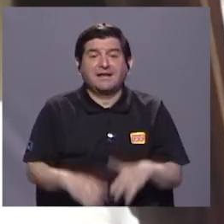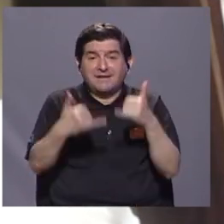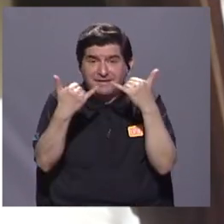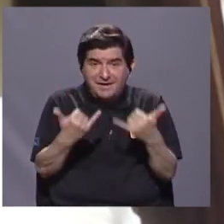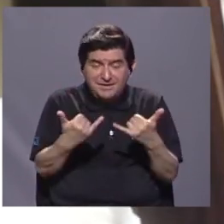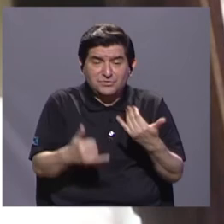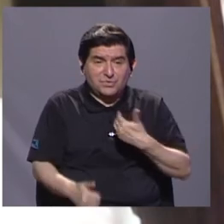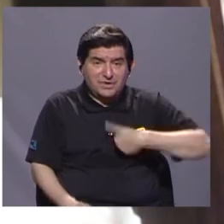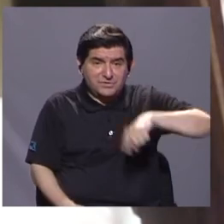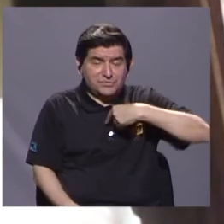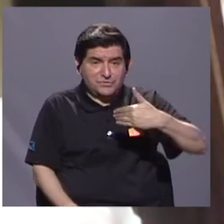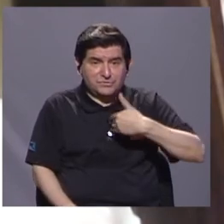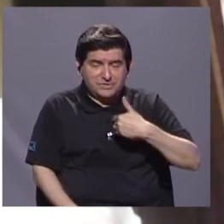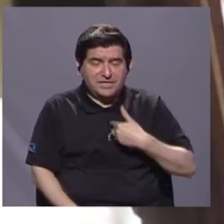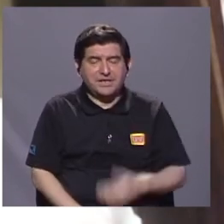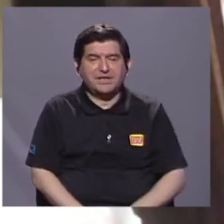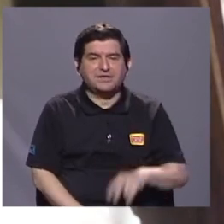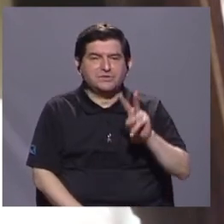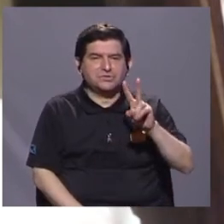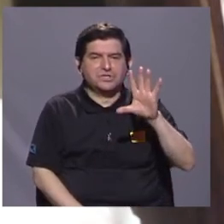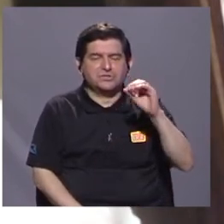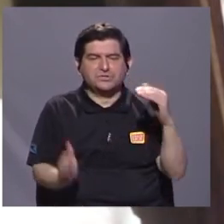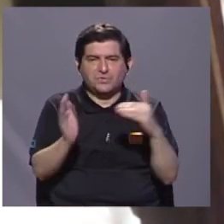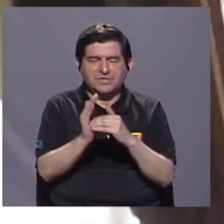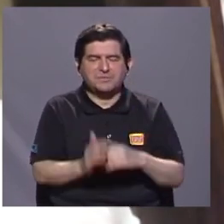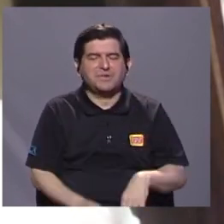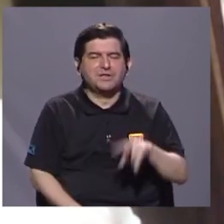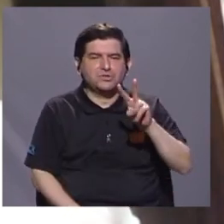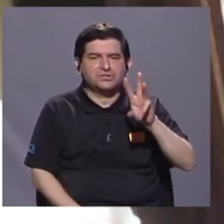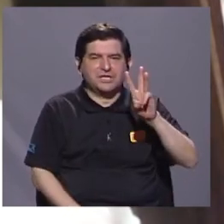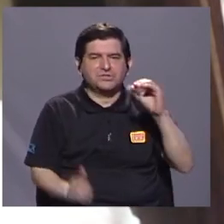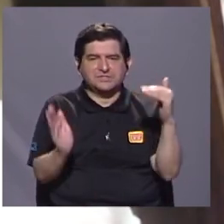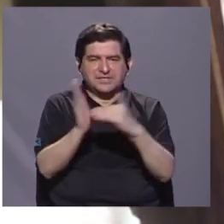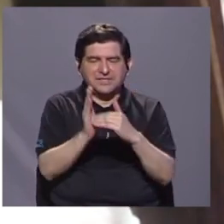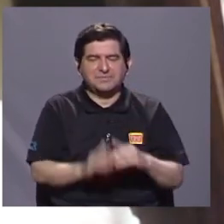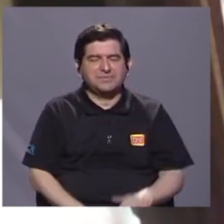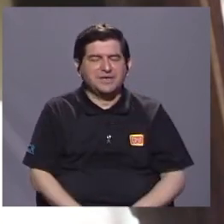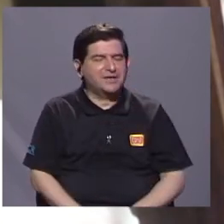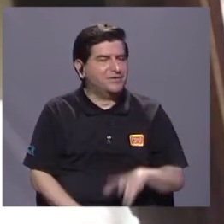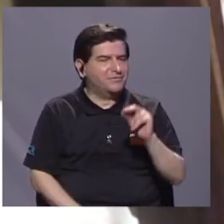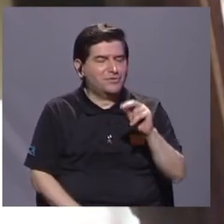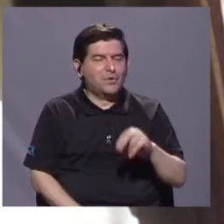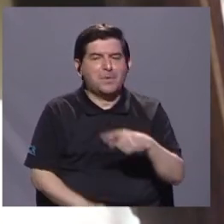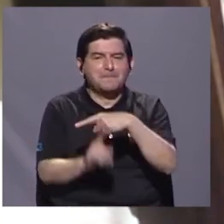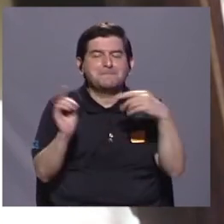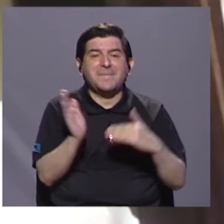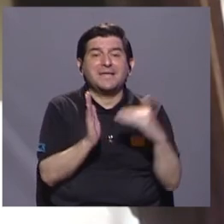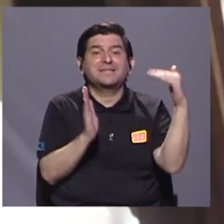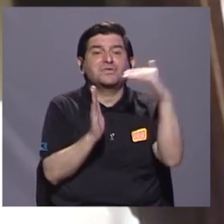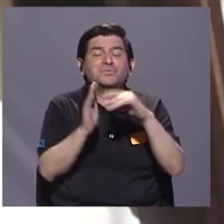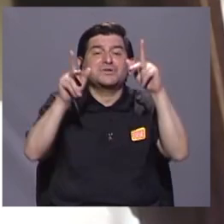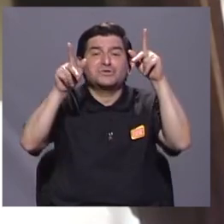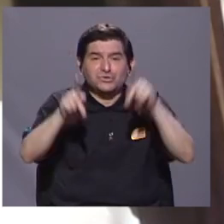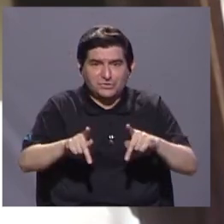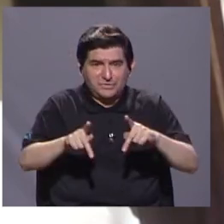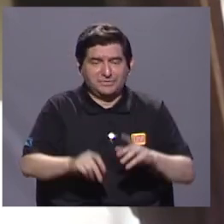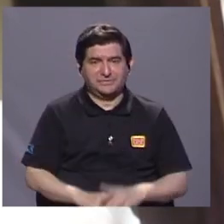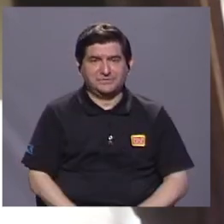en lugar de tener 250 mil, 260 mil casos, deberíamos tener medio millón o un poquito más de personas